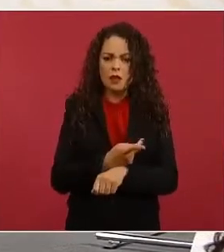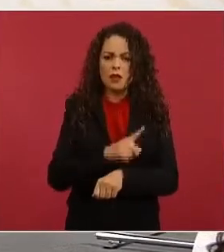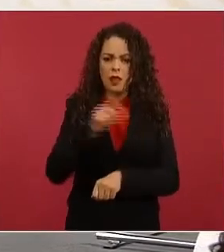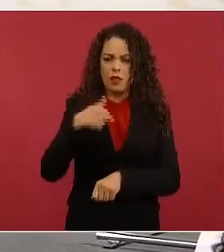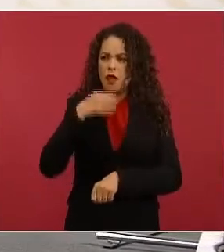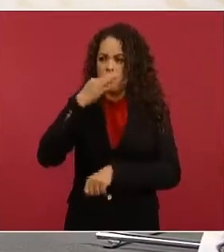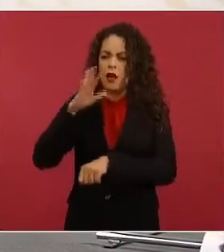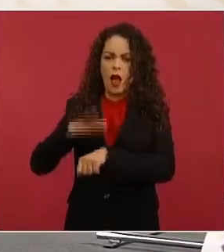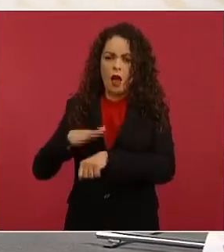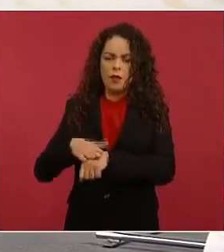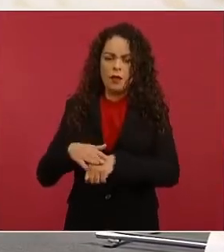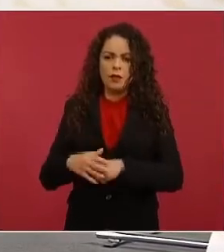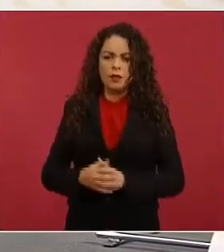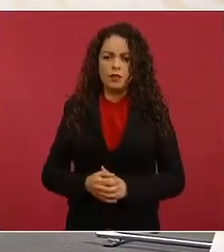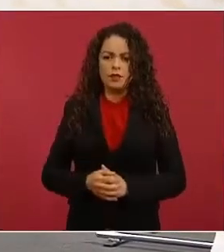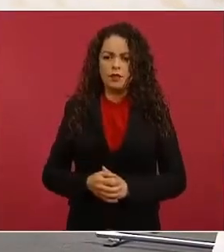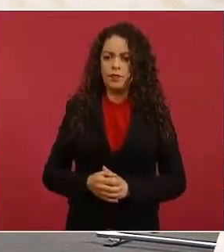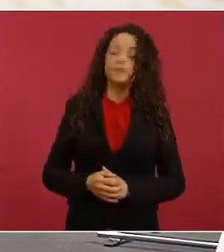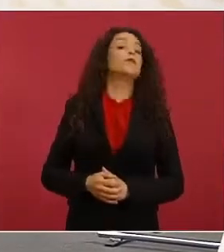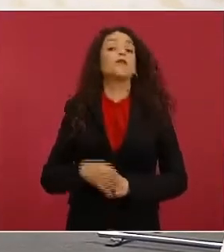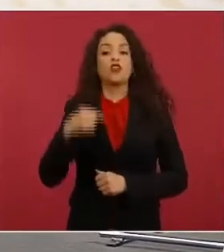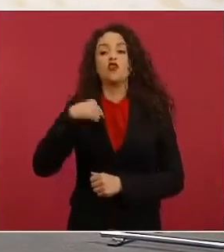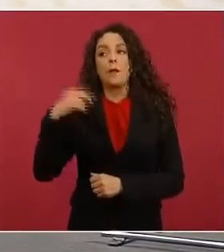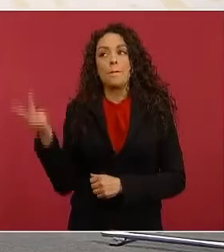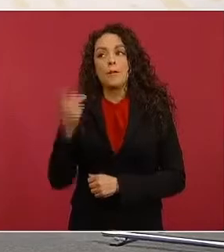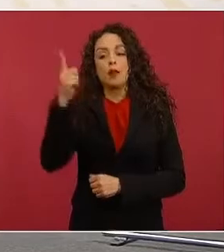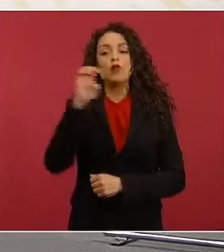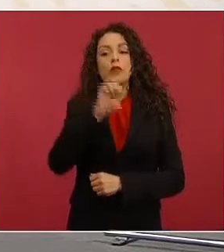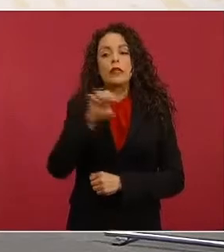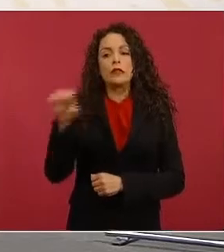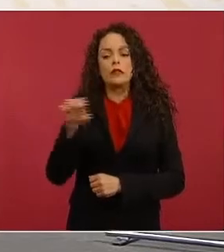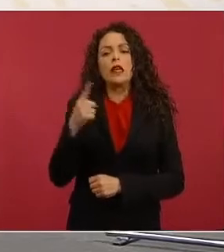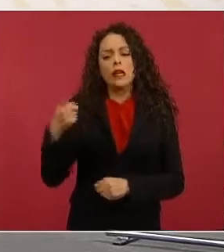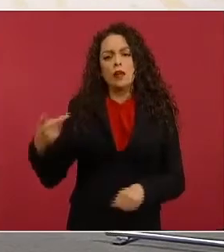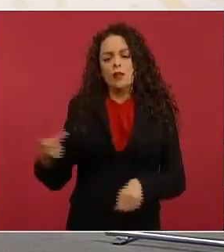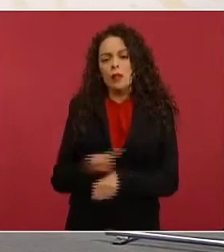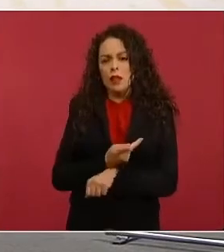y se hizo una consulta en Ensenada,